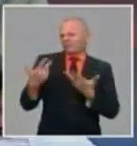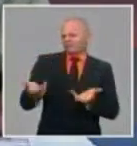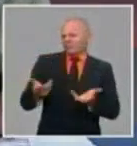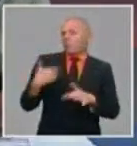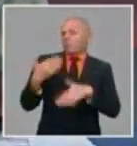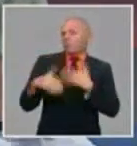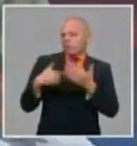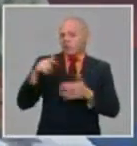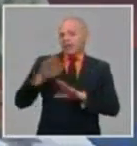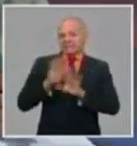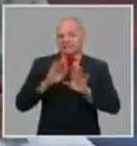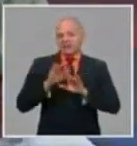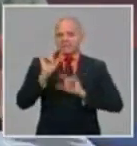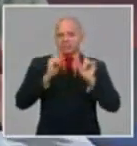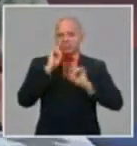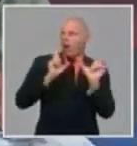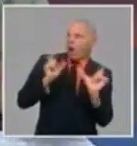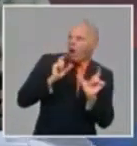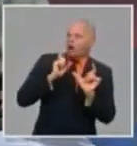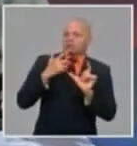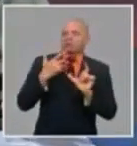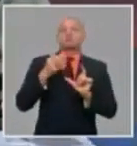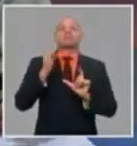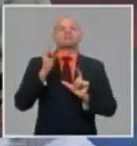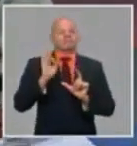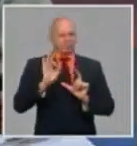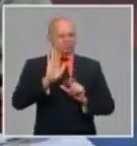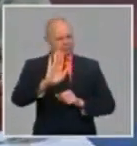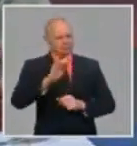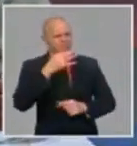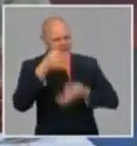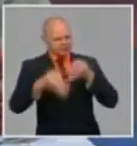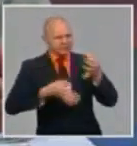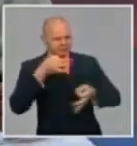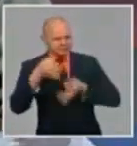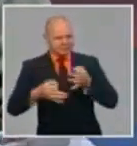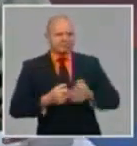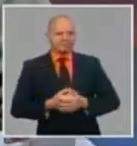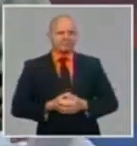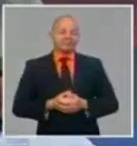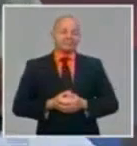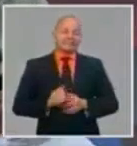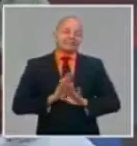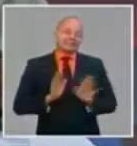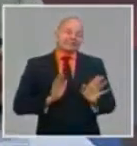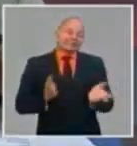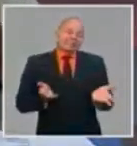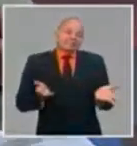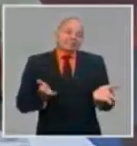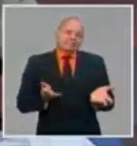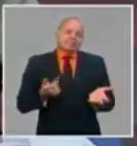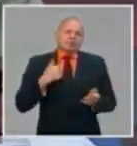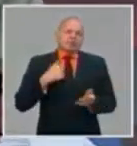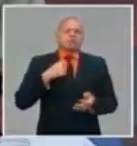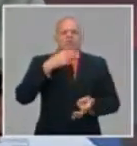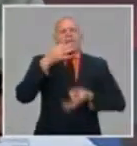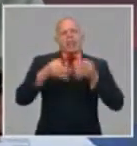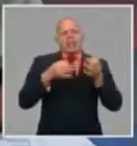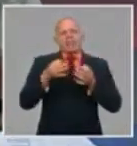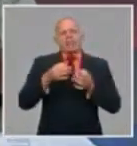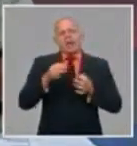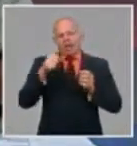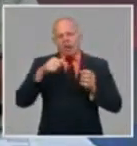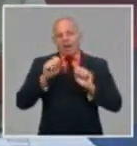que para muchos fue sorprendente, raro, extraño, pero como vivimos en tiempos extraños, he decidido hoy traerlo y compartirlo